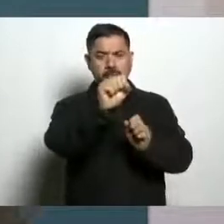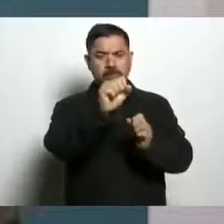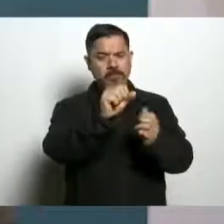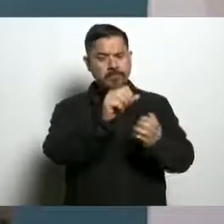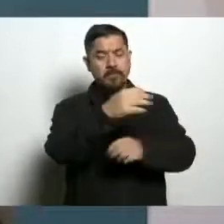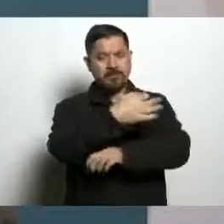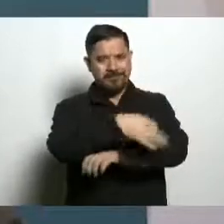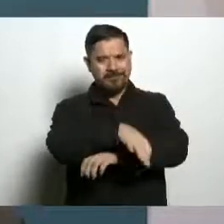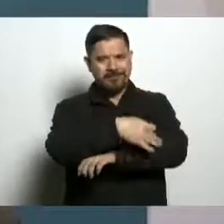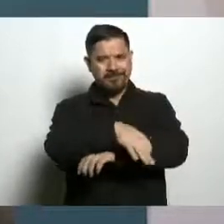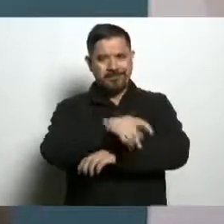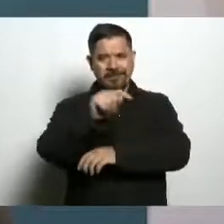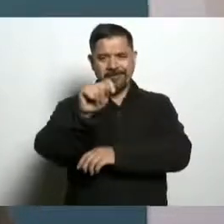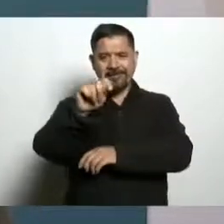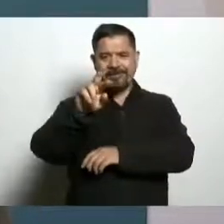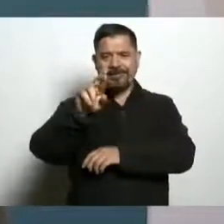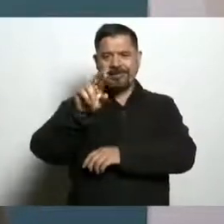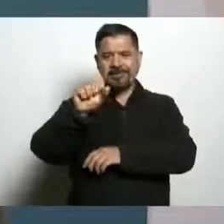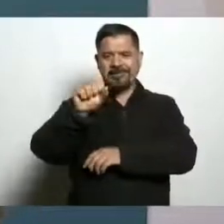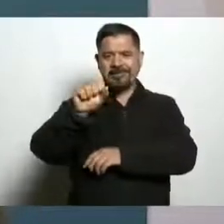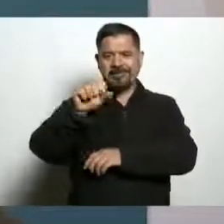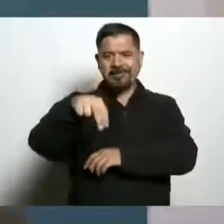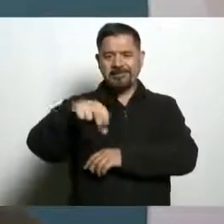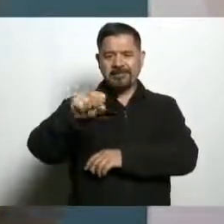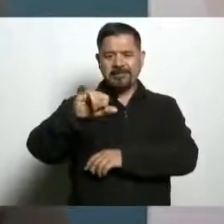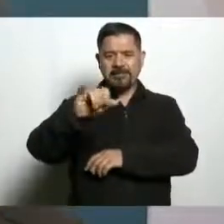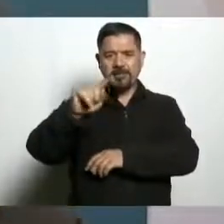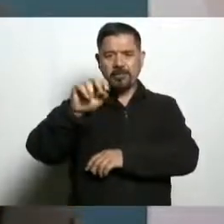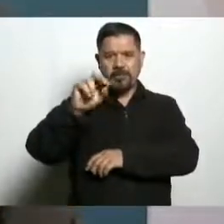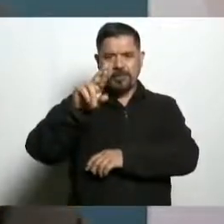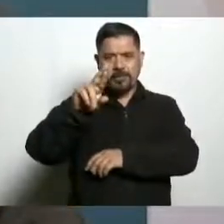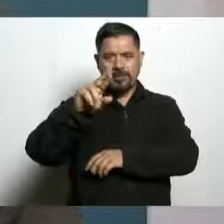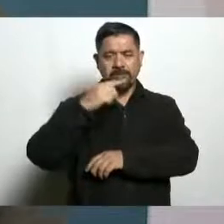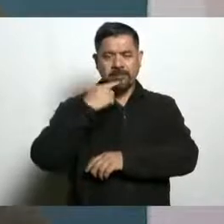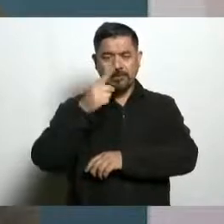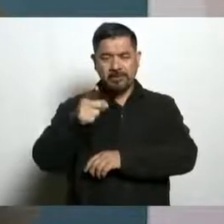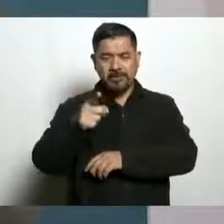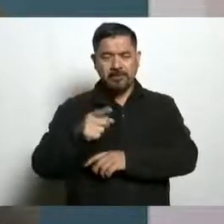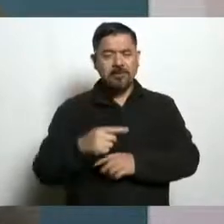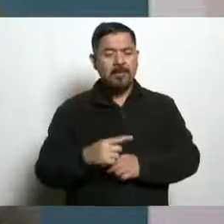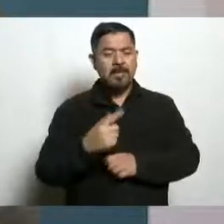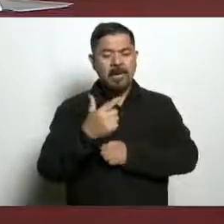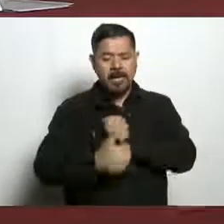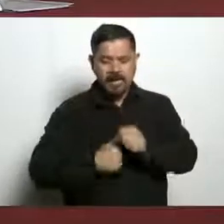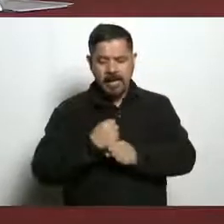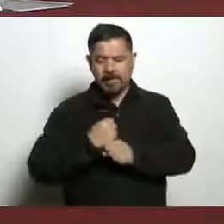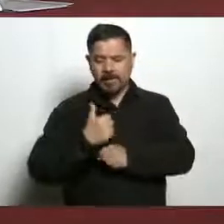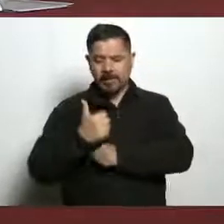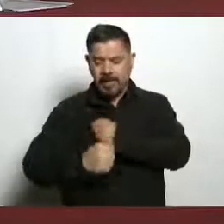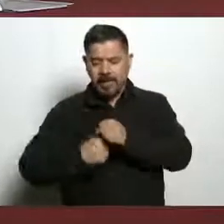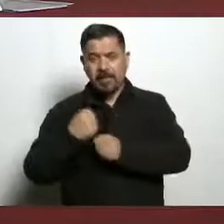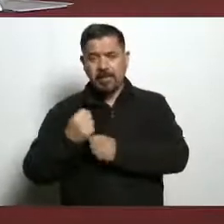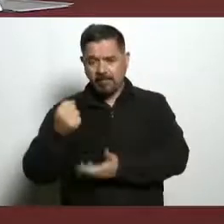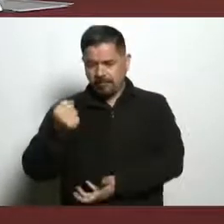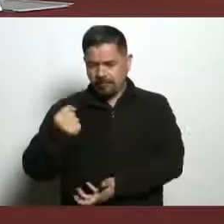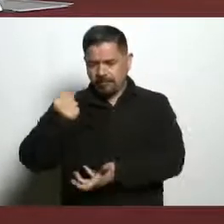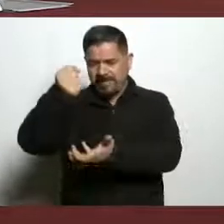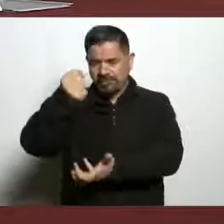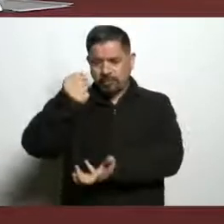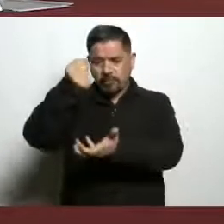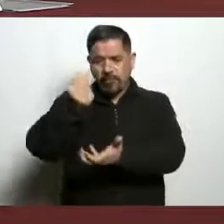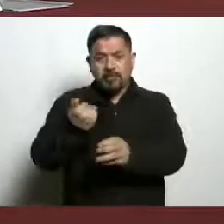donde se tiene que ir incrementando año con año el presupuesto. No solo es